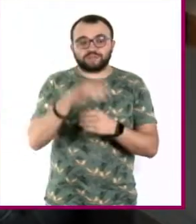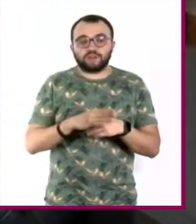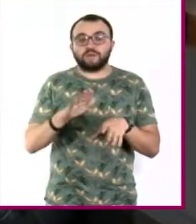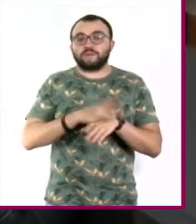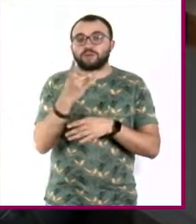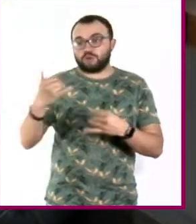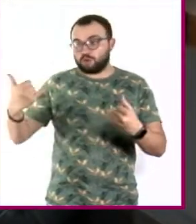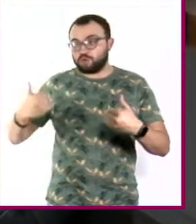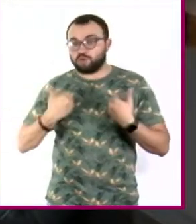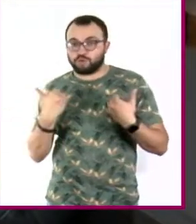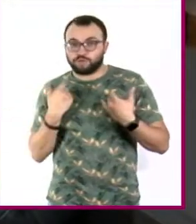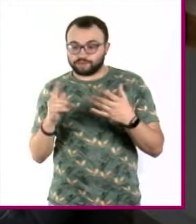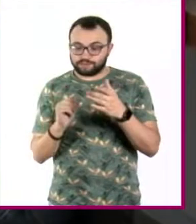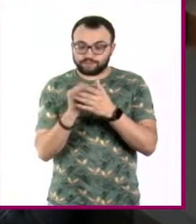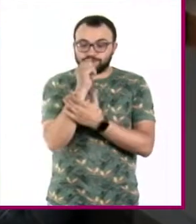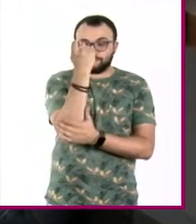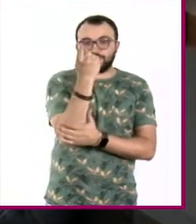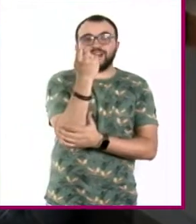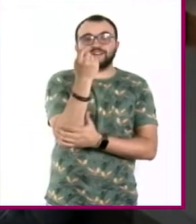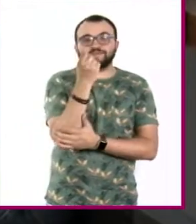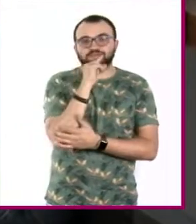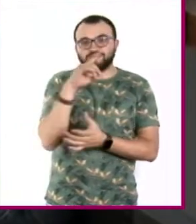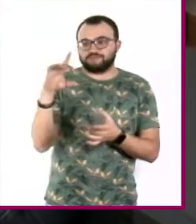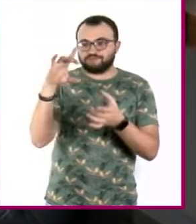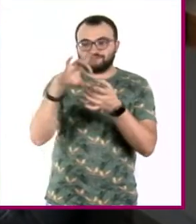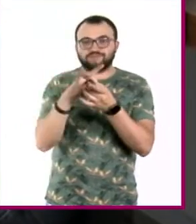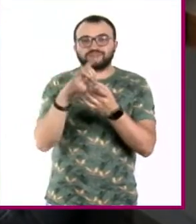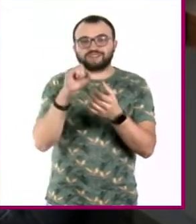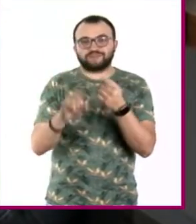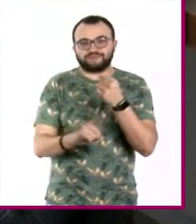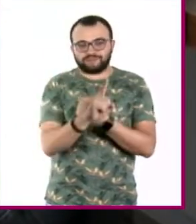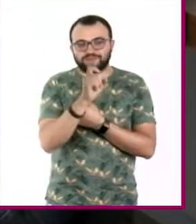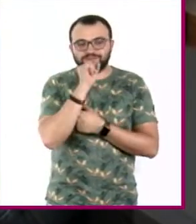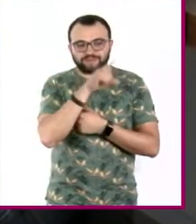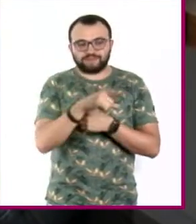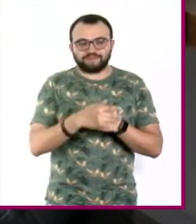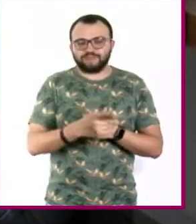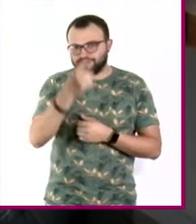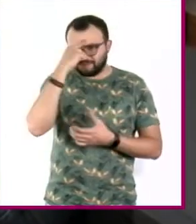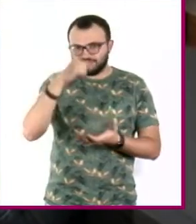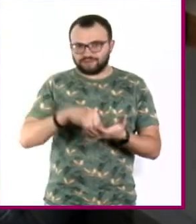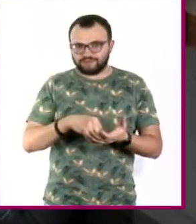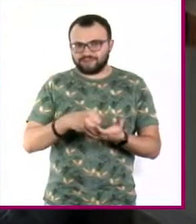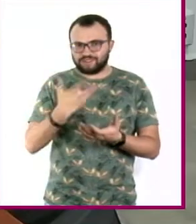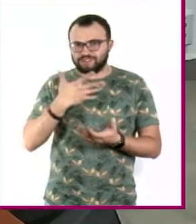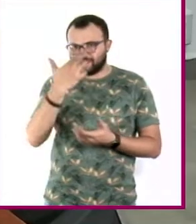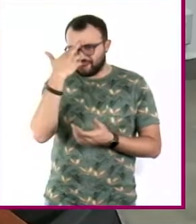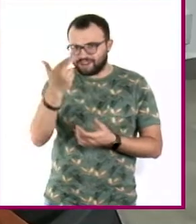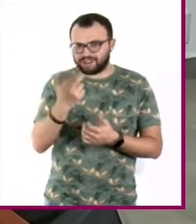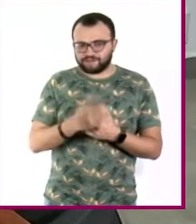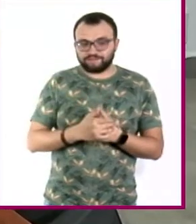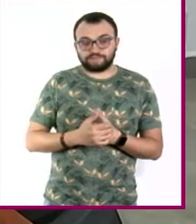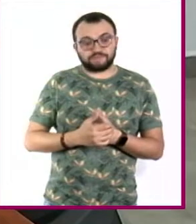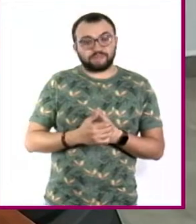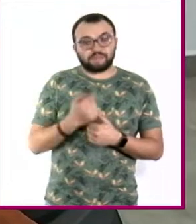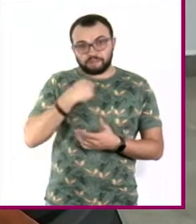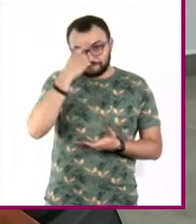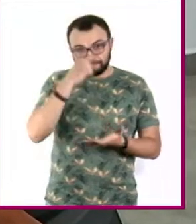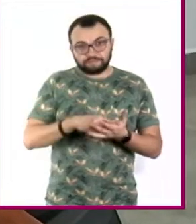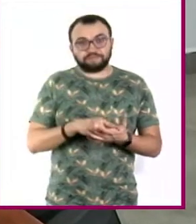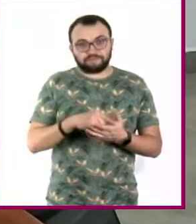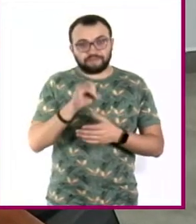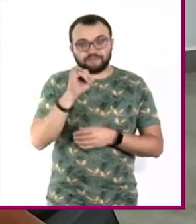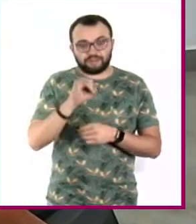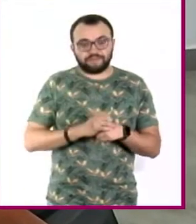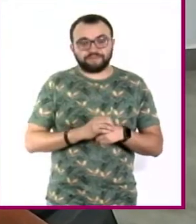juventud y tecnología están entrelazados con los problemas de la juventud. ¿Creen ustedes que tenía razón? Claro que sí, Mireya.